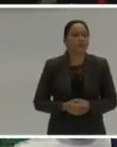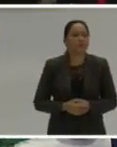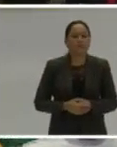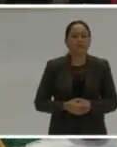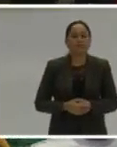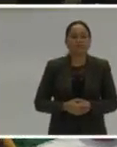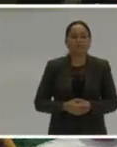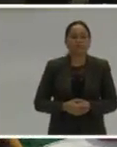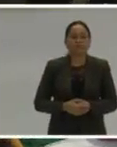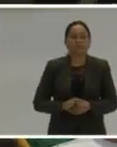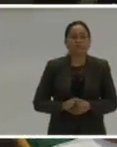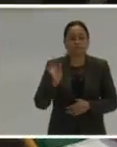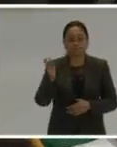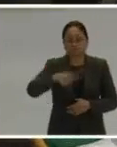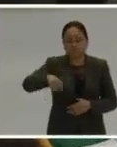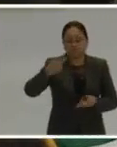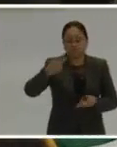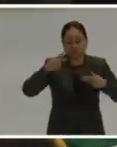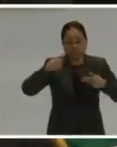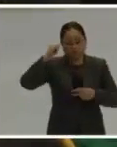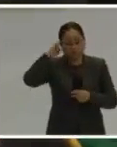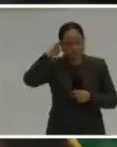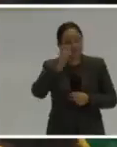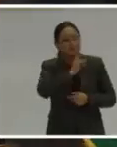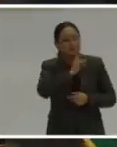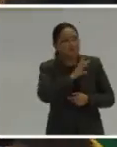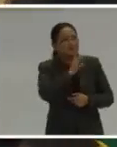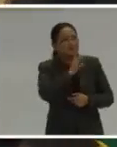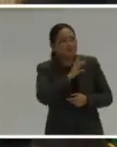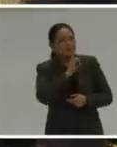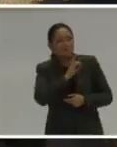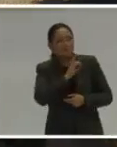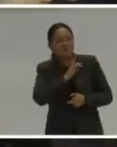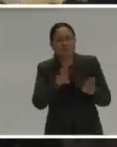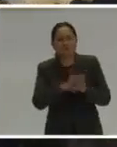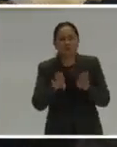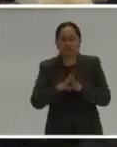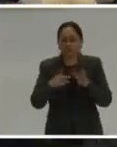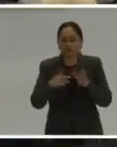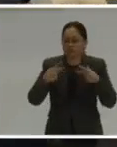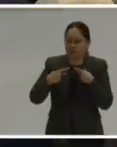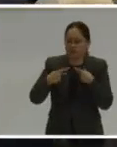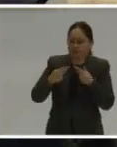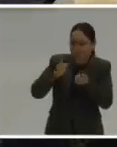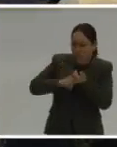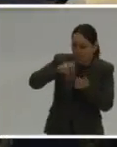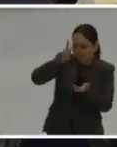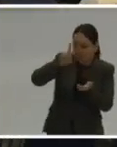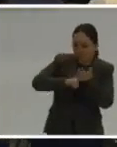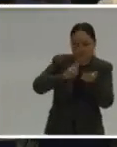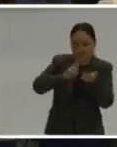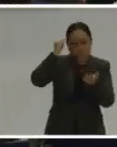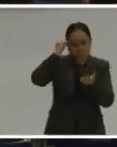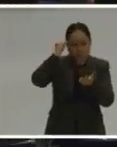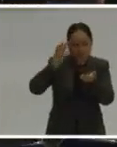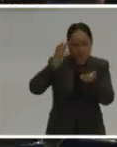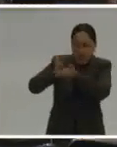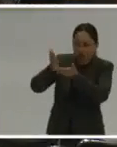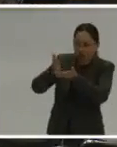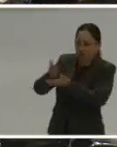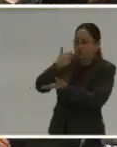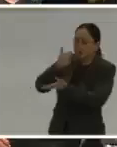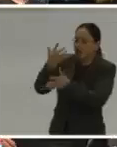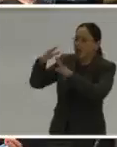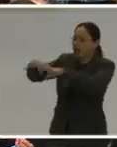Temor de los indígenas, de los no indígenas, que nos vamos a apropiarnos de todo, diremos,